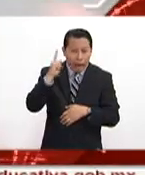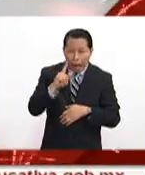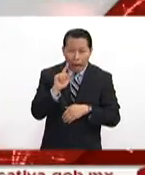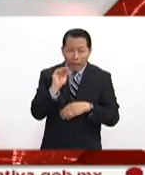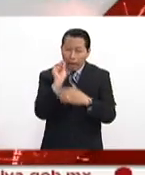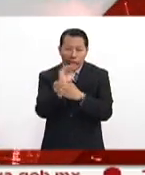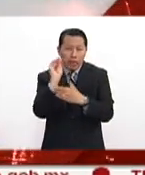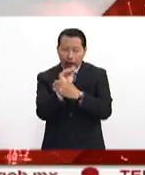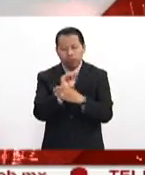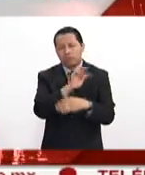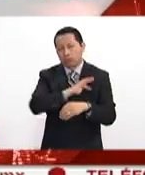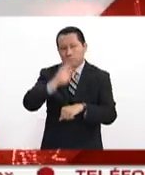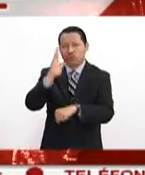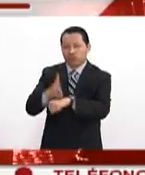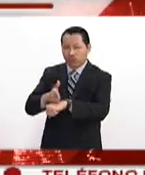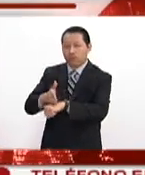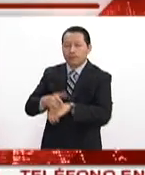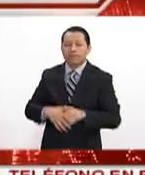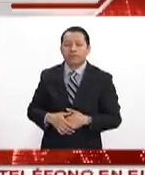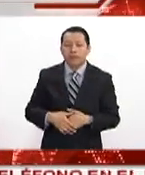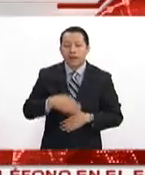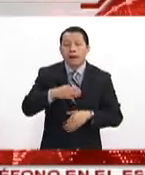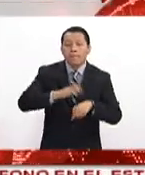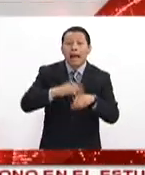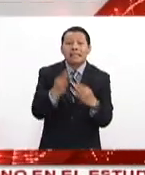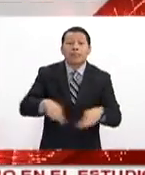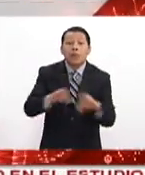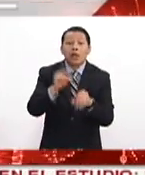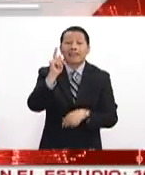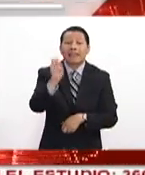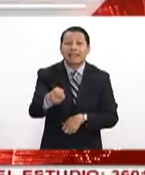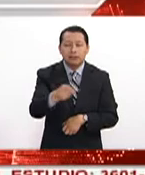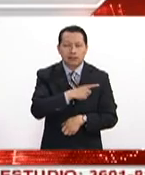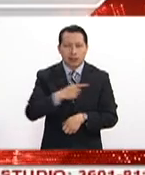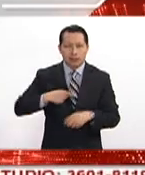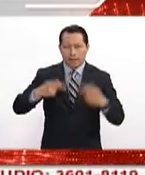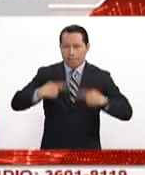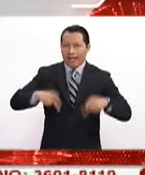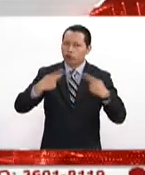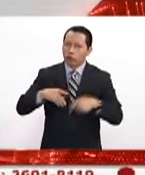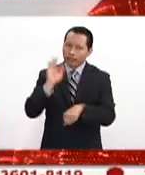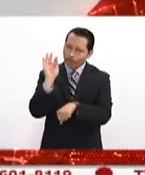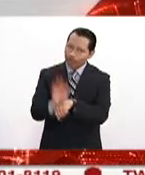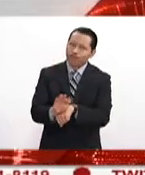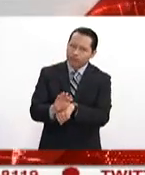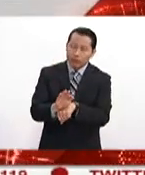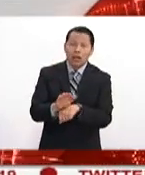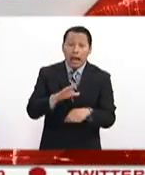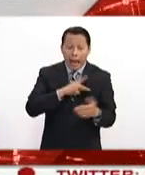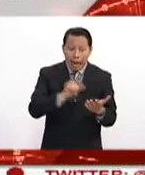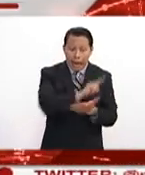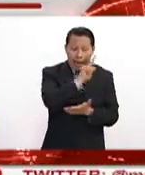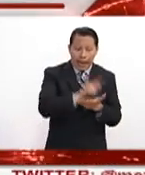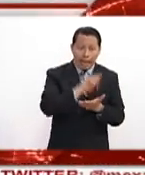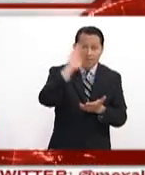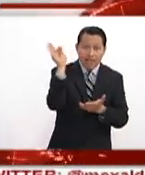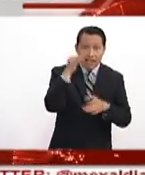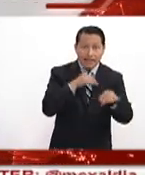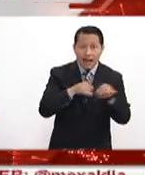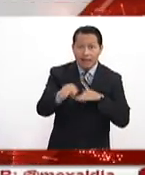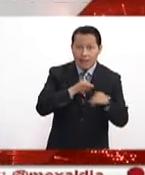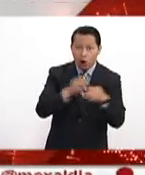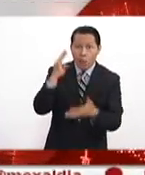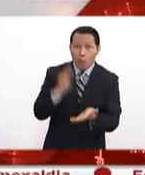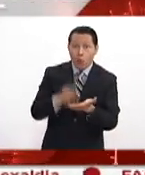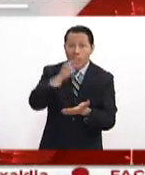Lo más importante en este momento es salvaguardar la integridad de la gente. Las sanciones que establece la Ley Federal del Trabajo son hasta